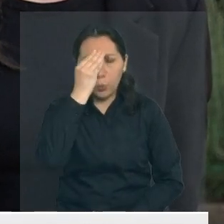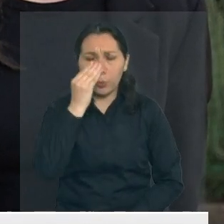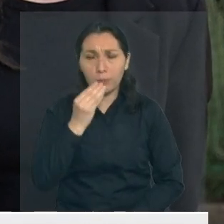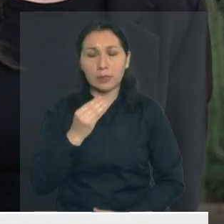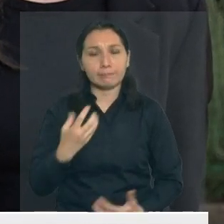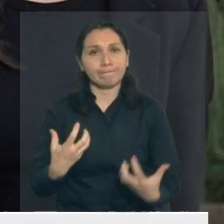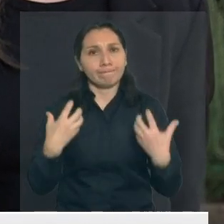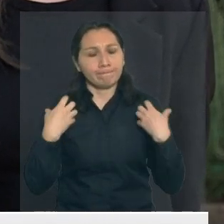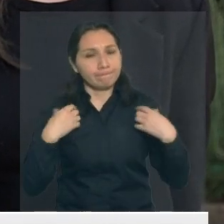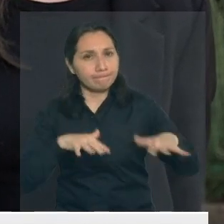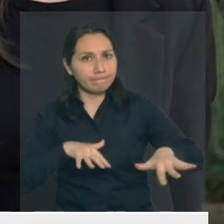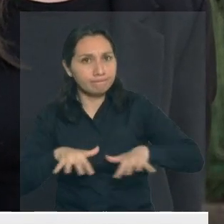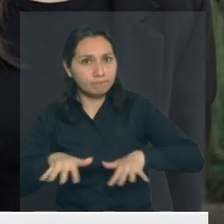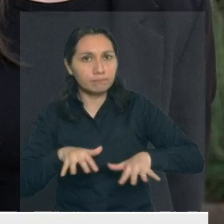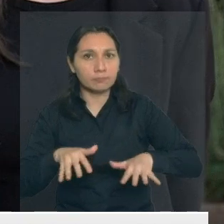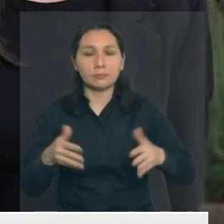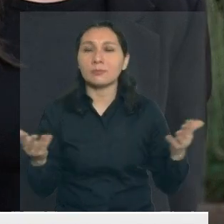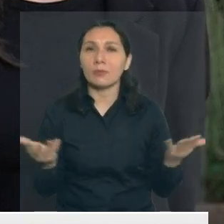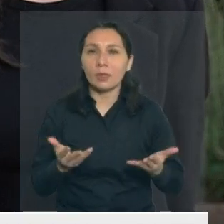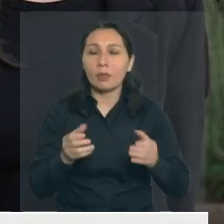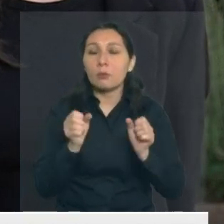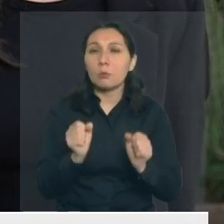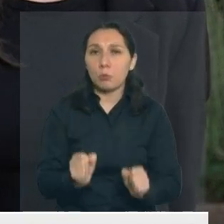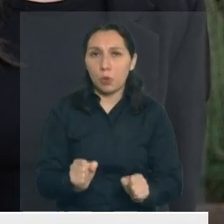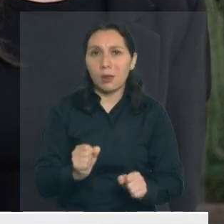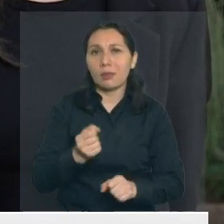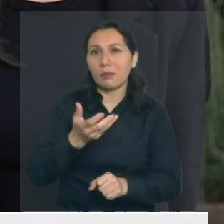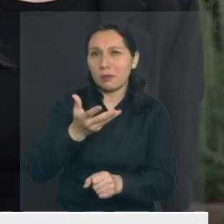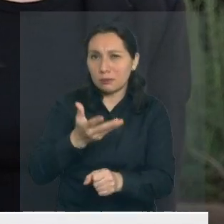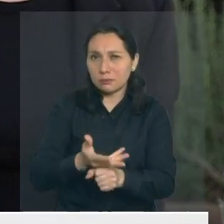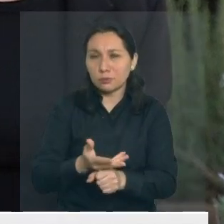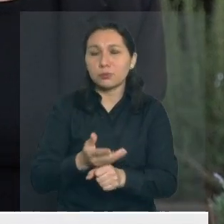también ocupados en torno a poder tener